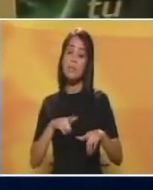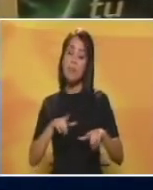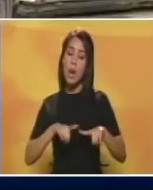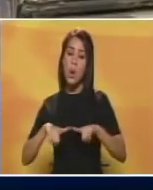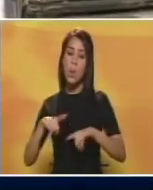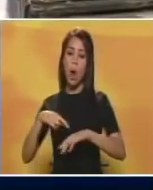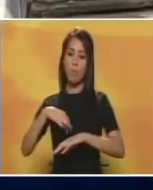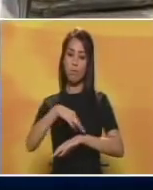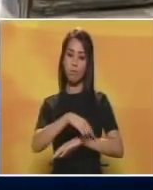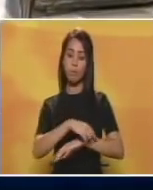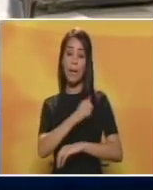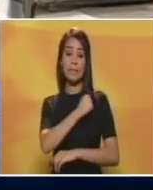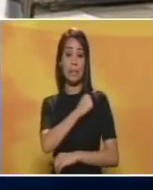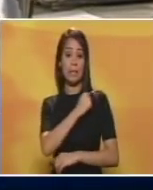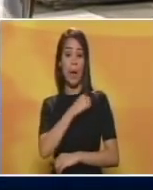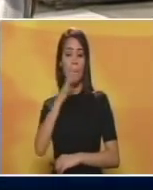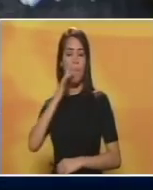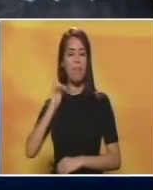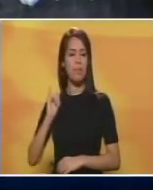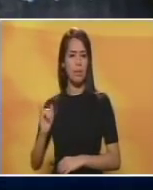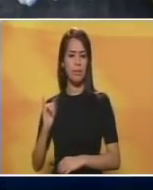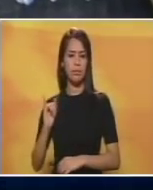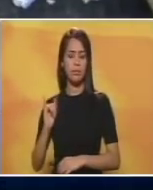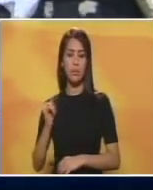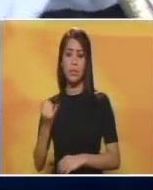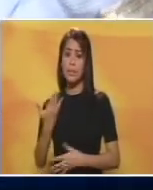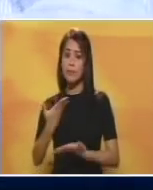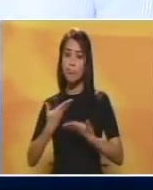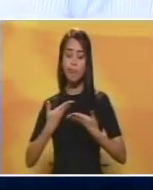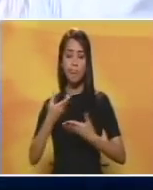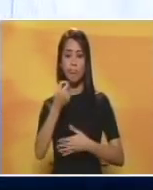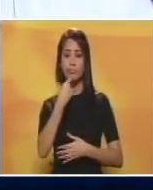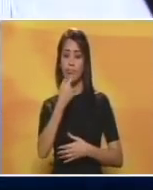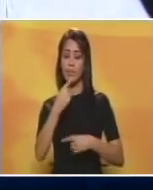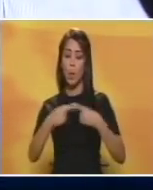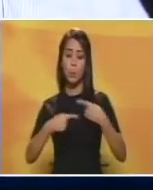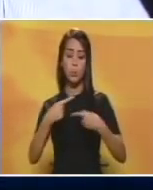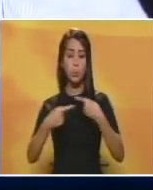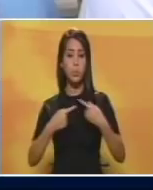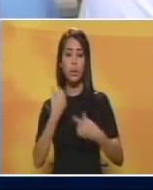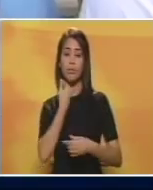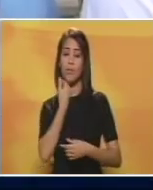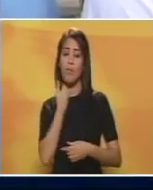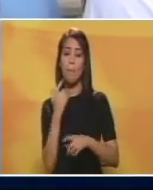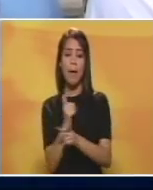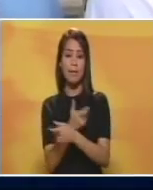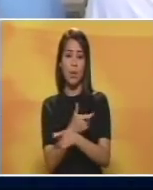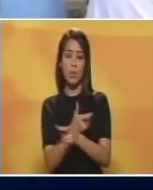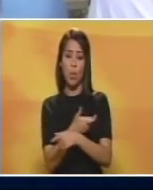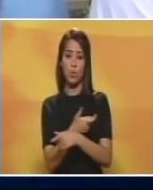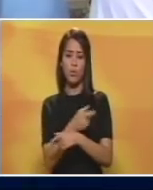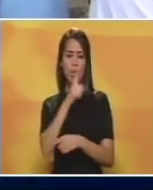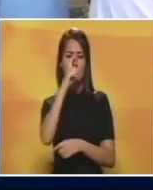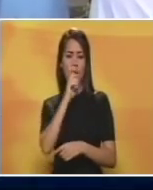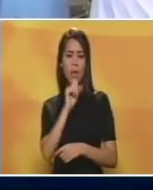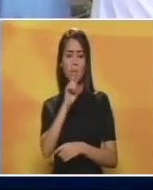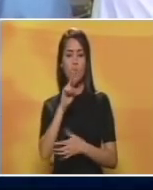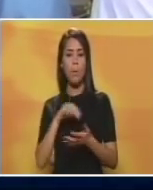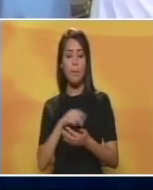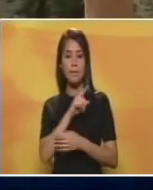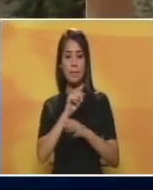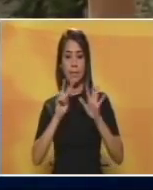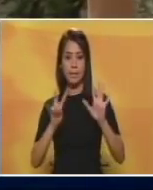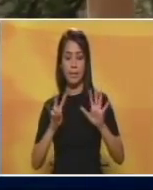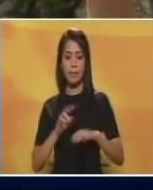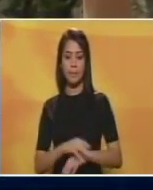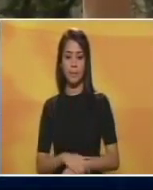del municipio de Chacao para denunciar que no reciben el tratamiento de su patología desde agosto del año 2017.